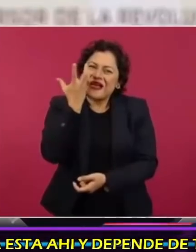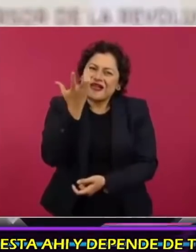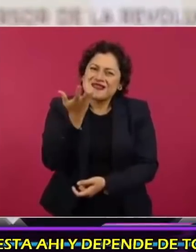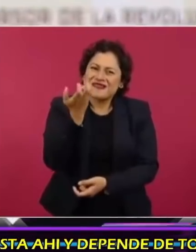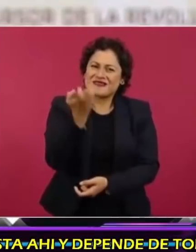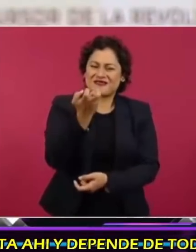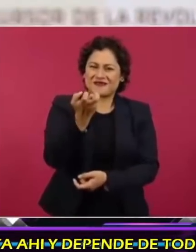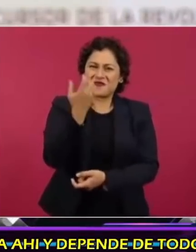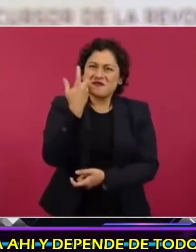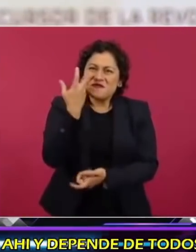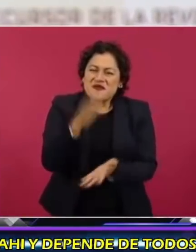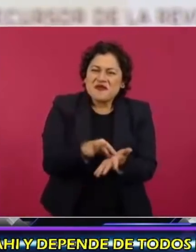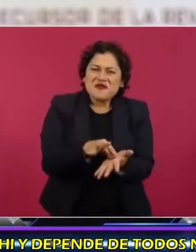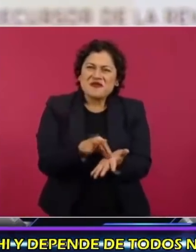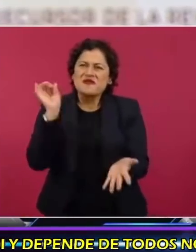sea,